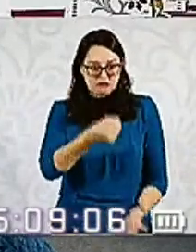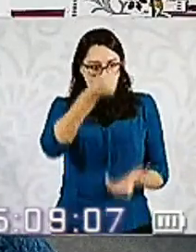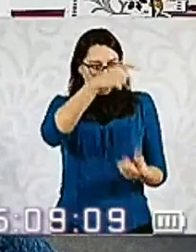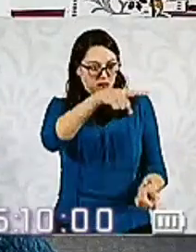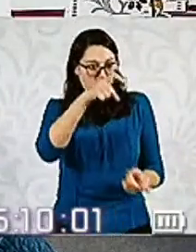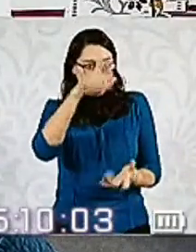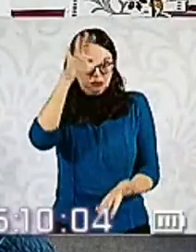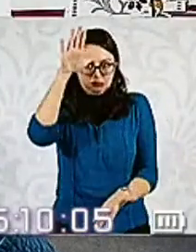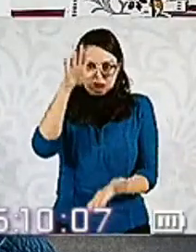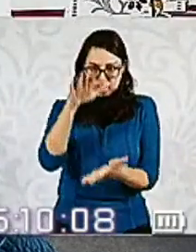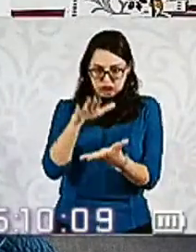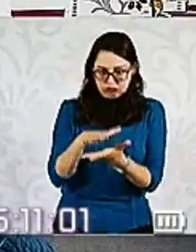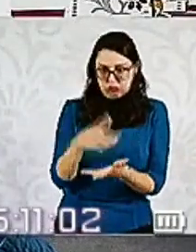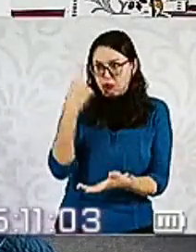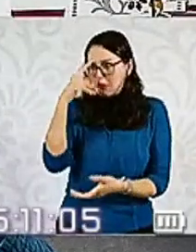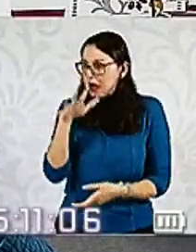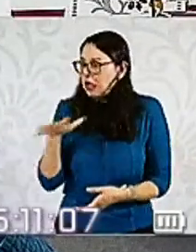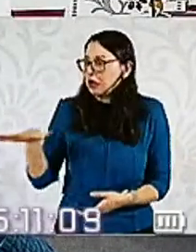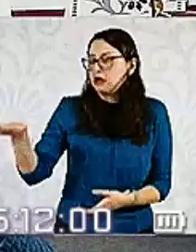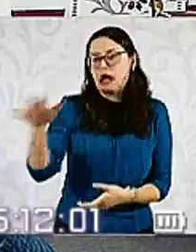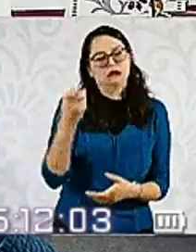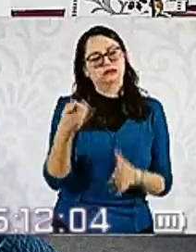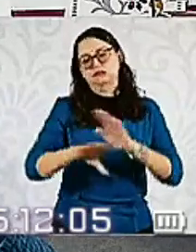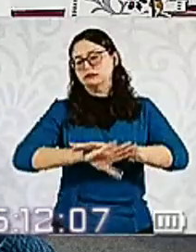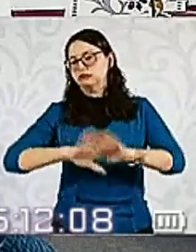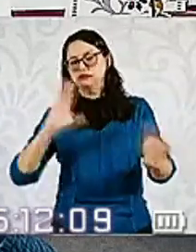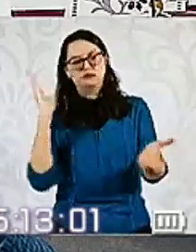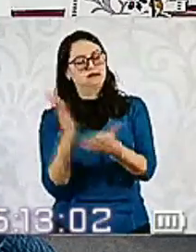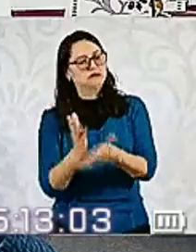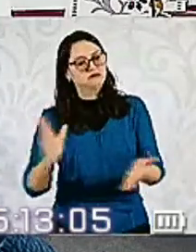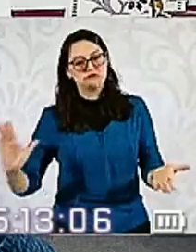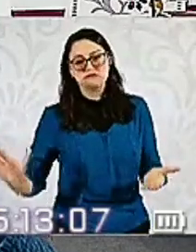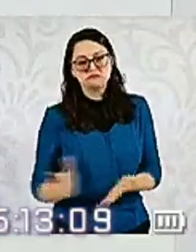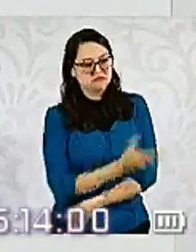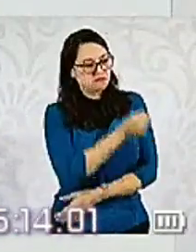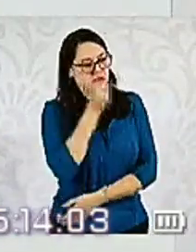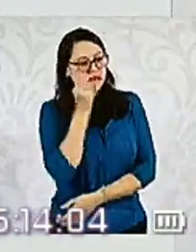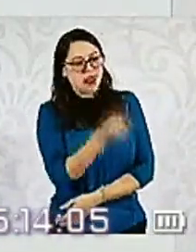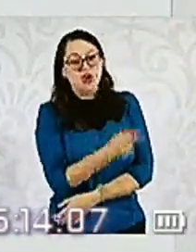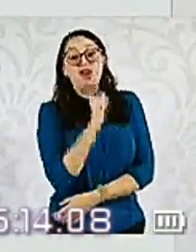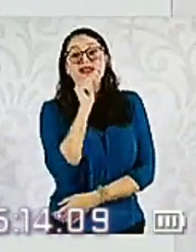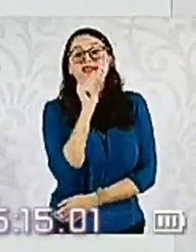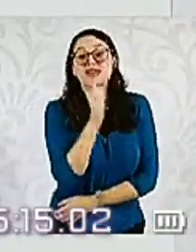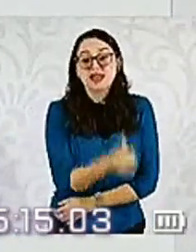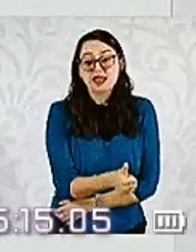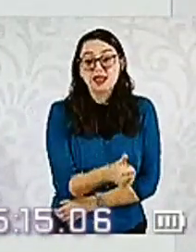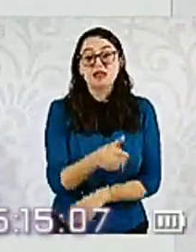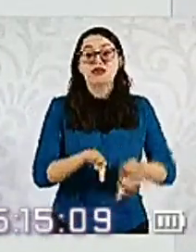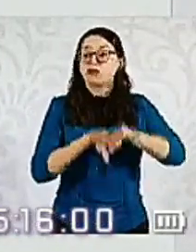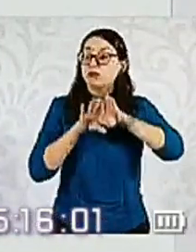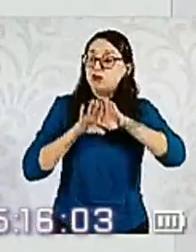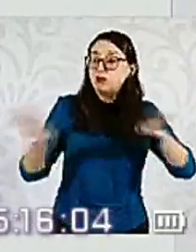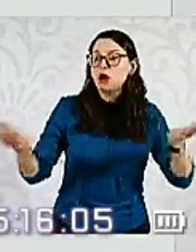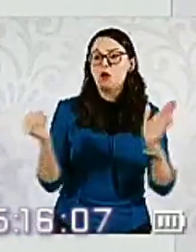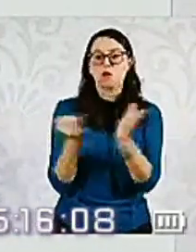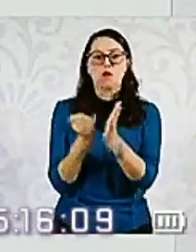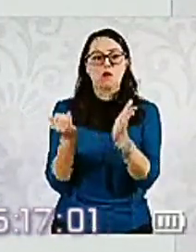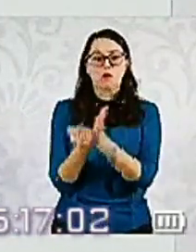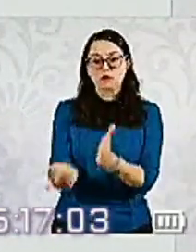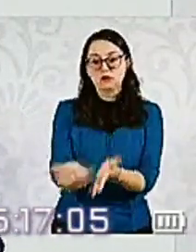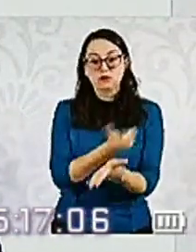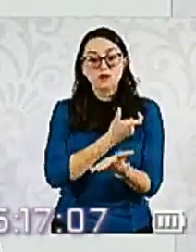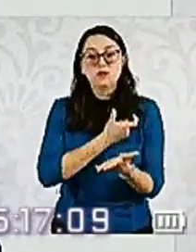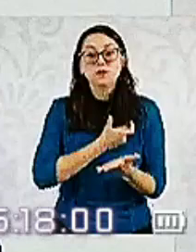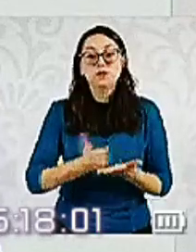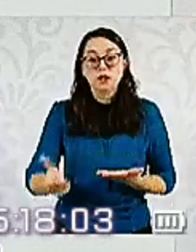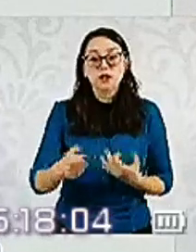se eliminó, se acabaron los privilegios. En la parte de impuestos ya hay piso parejo y todos los